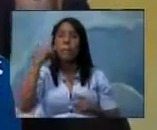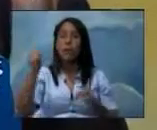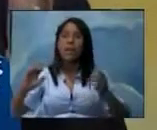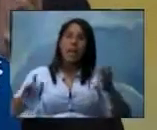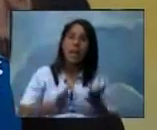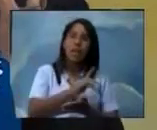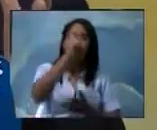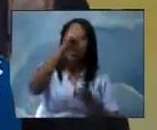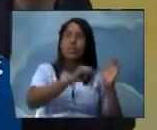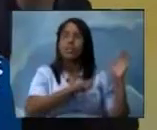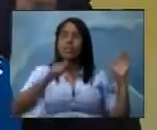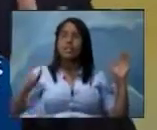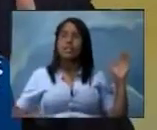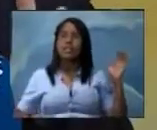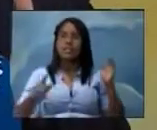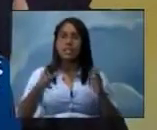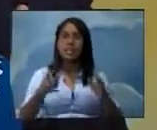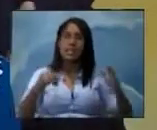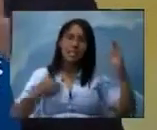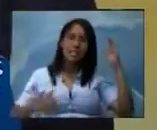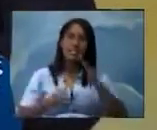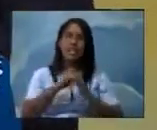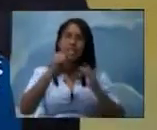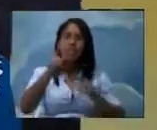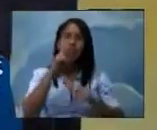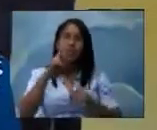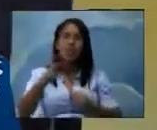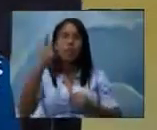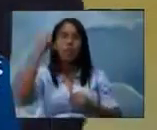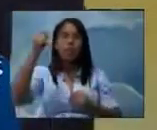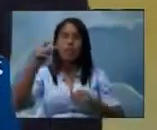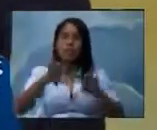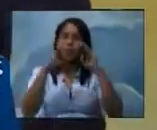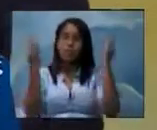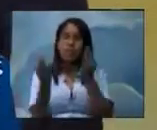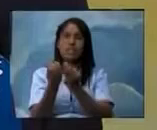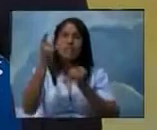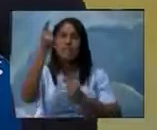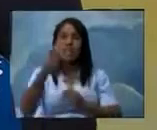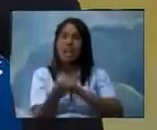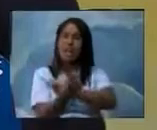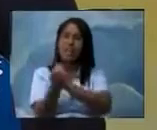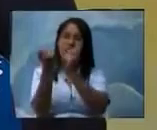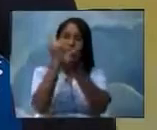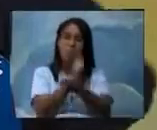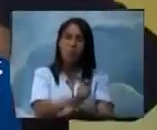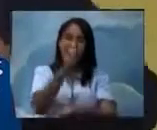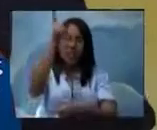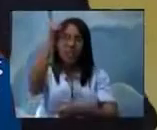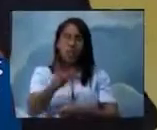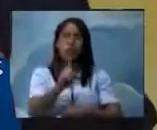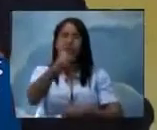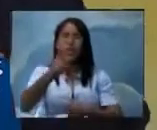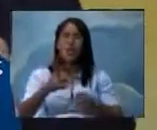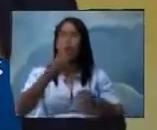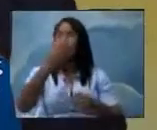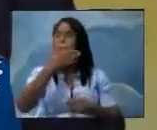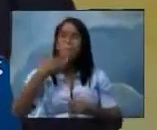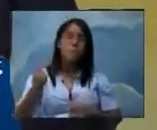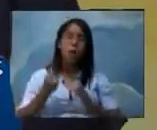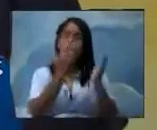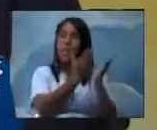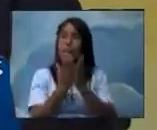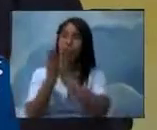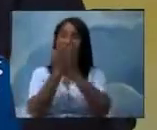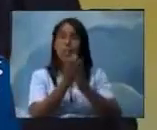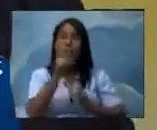que la gloria del Señor se llene en su vida, para que su hogar sea transformado, para que usted sea un mejor